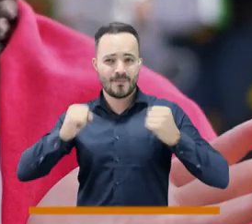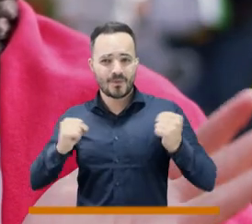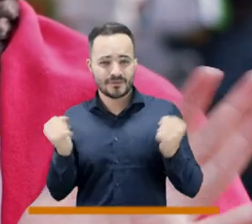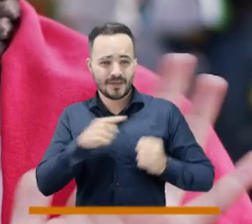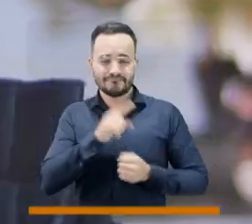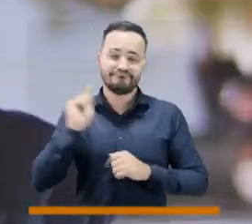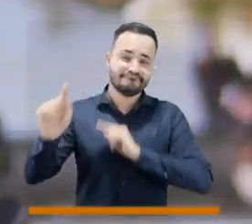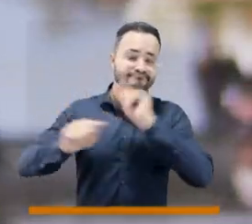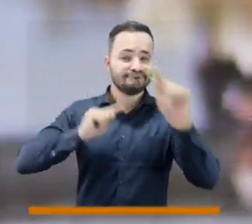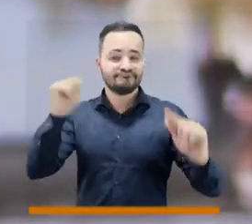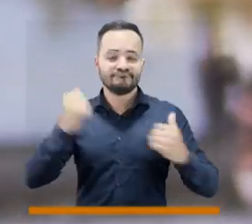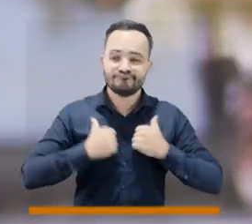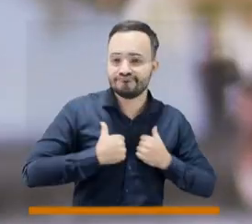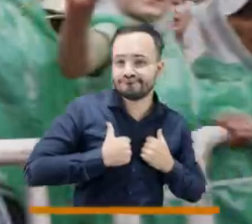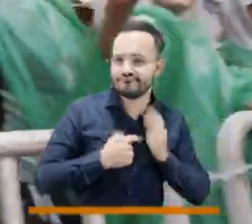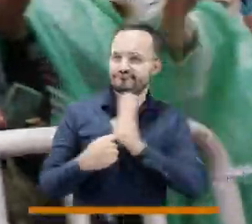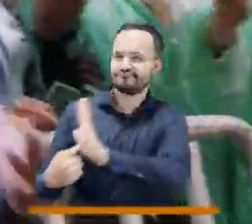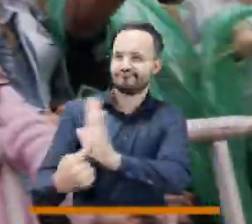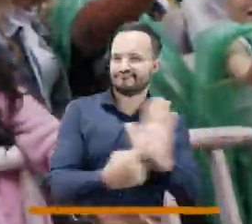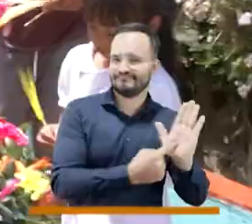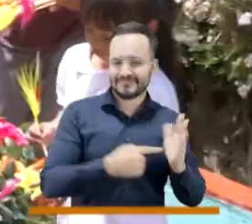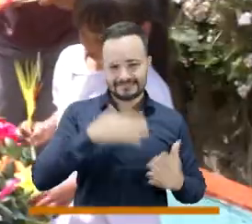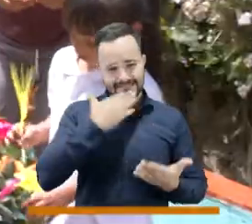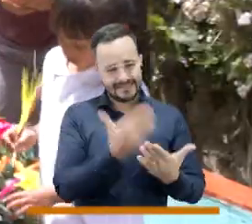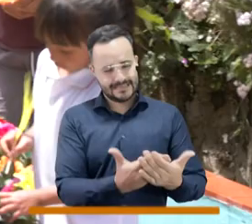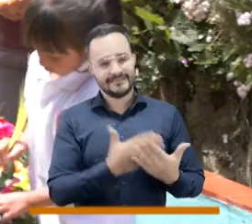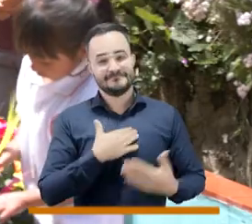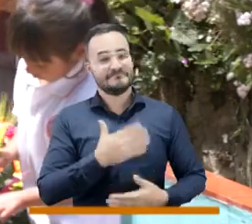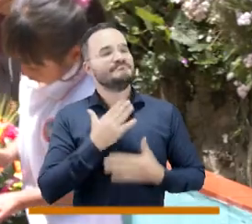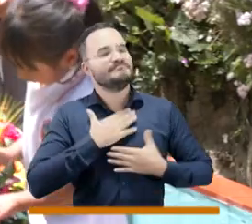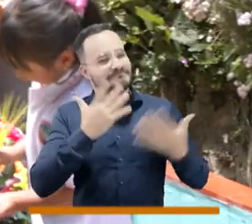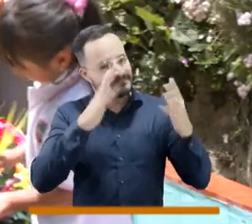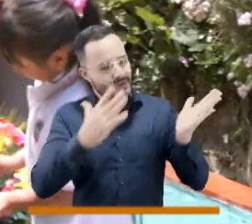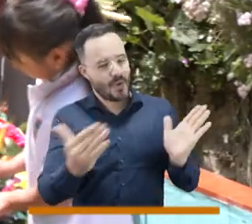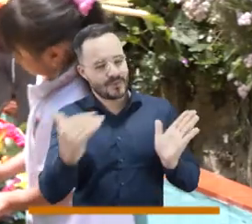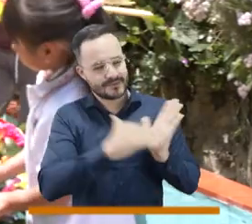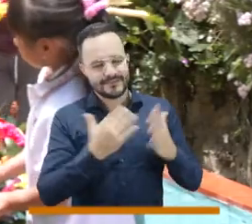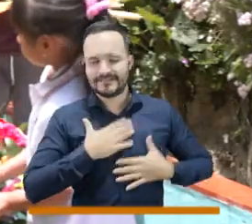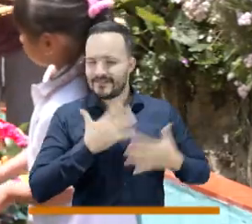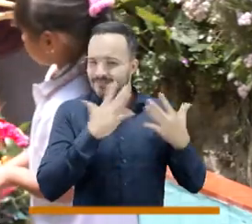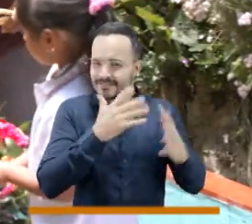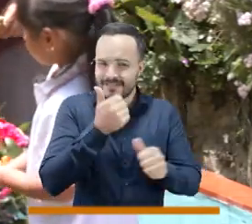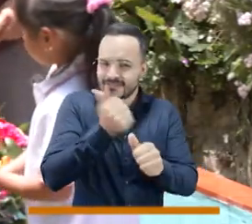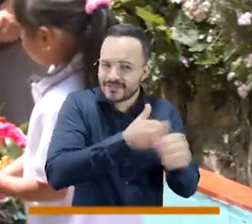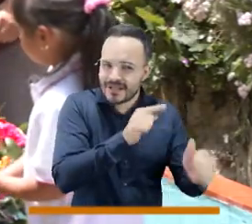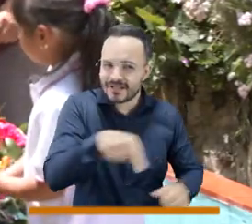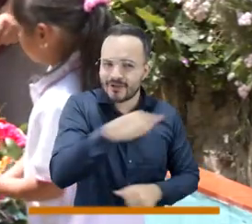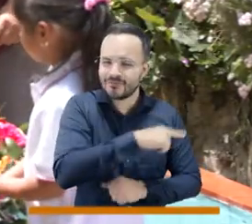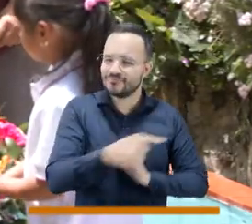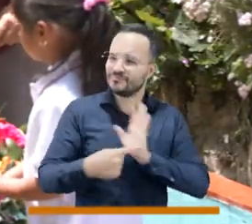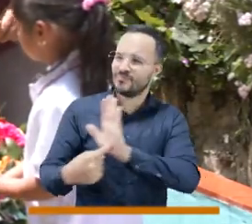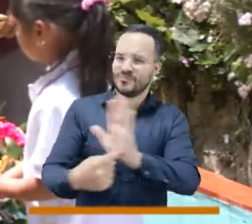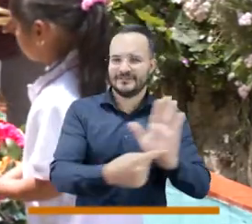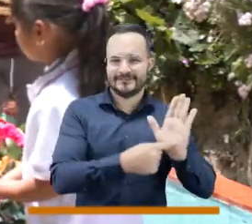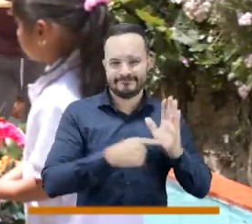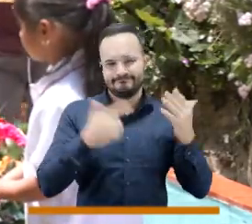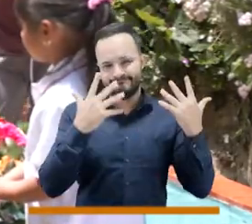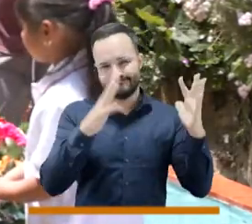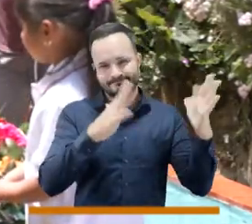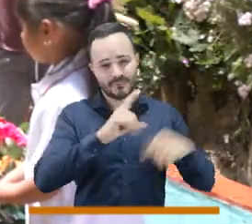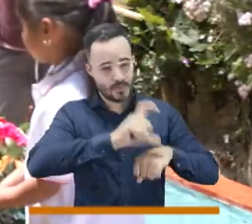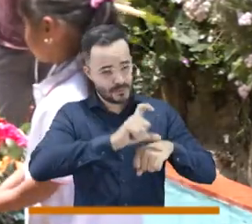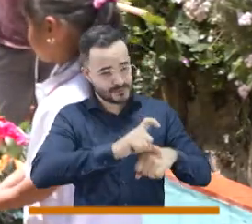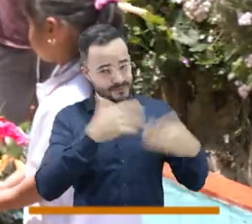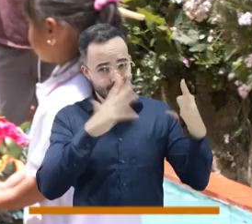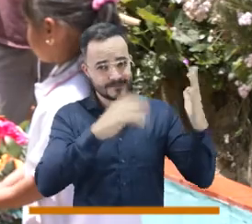mundo llevando el nombre de Medellín. Felicitaciones, Leopoldina, Giovanni, Natalia, felicitaciones a la corporación. Y que viva